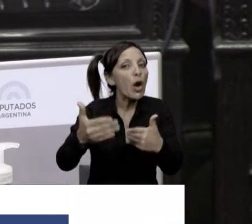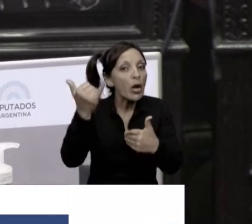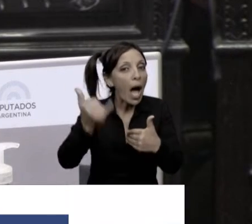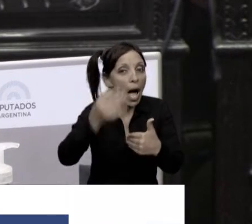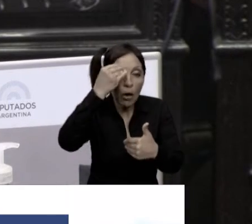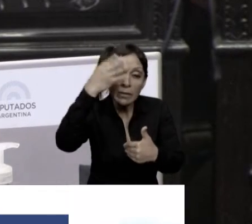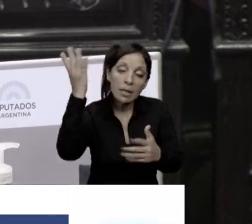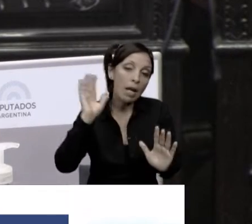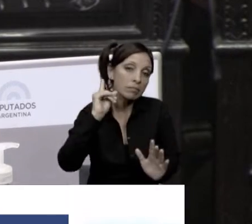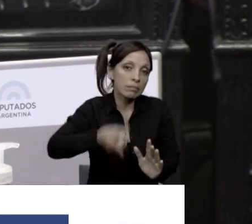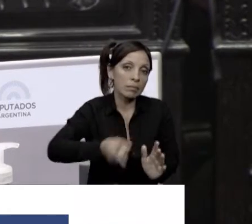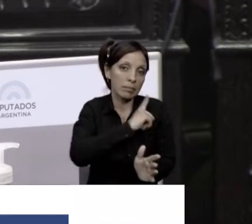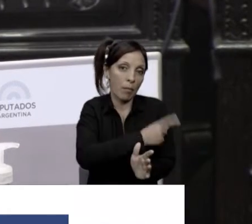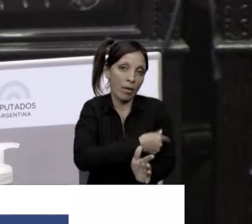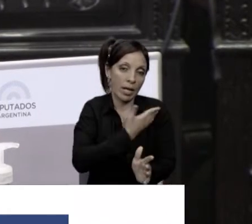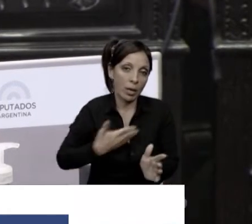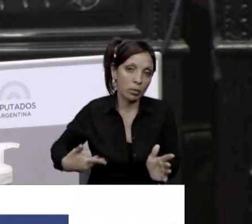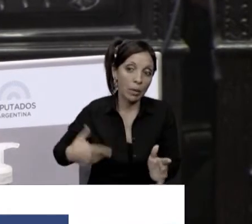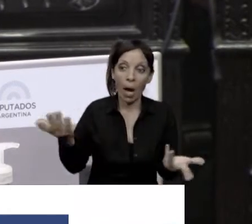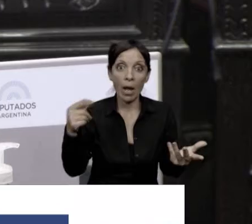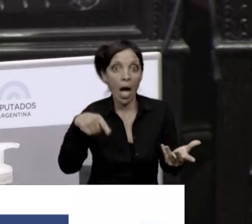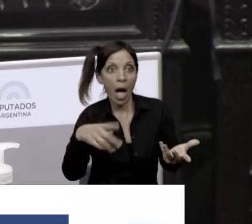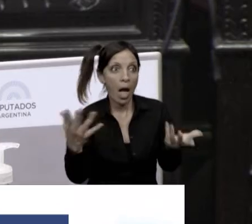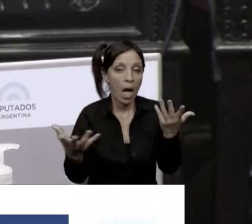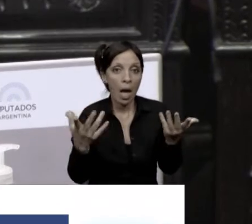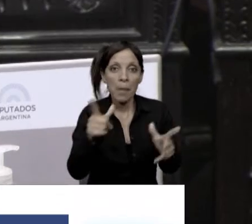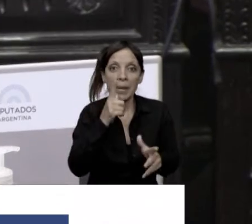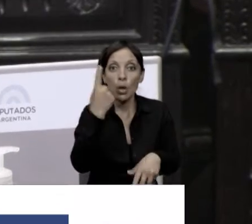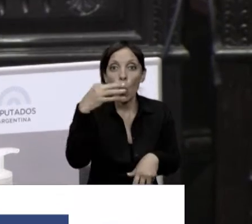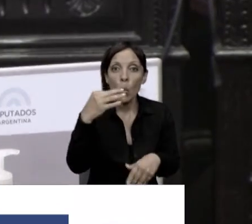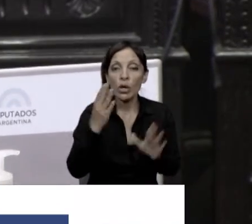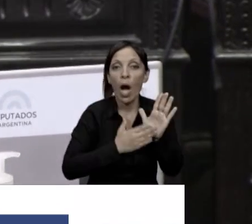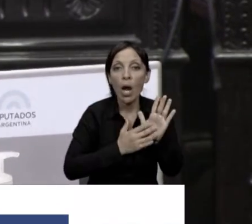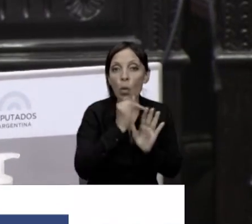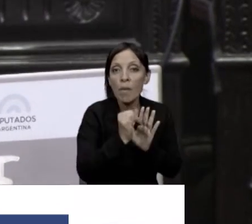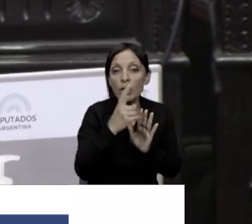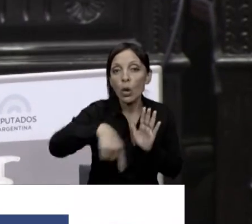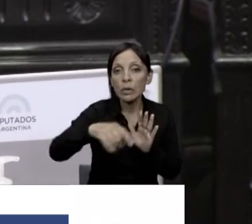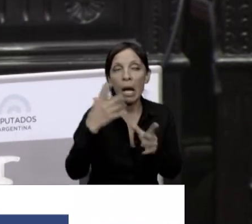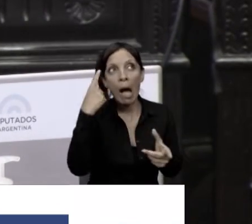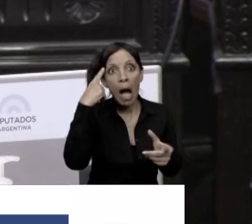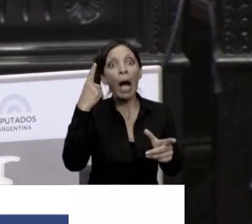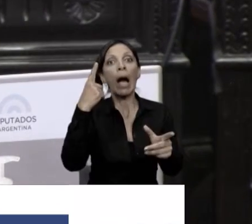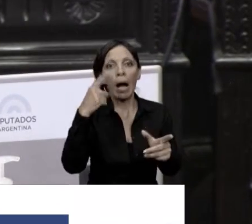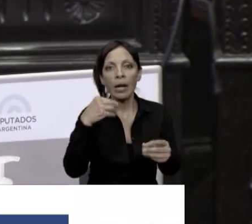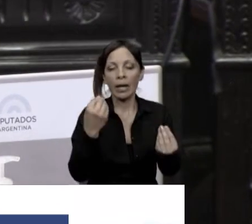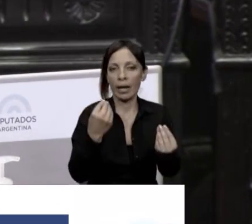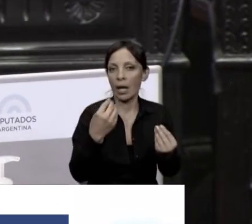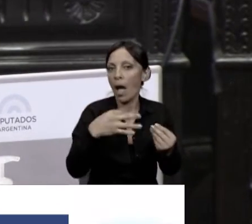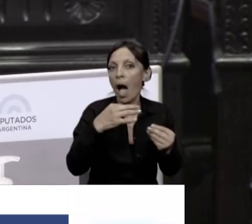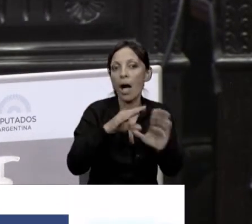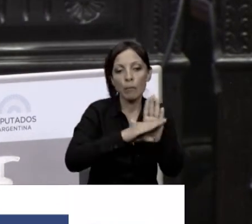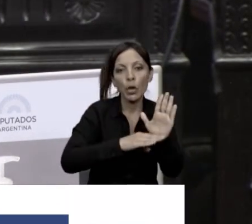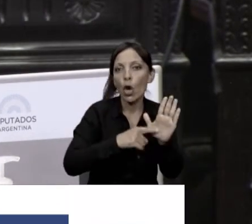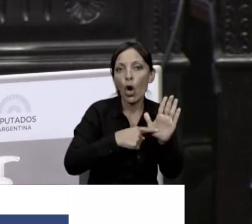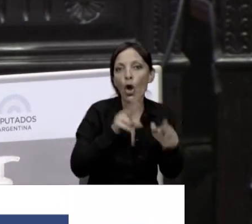ordinarias dictada por el Ejecutivo. Entonces ahora parece que el único argumento del que pudieran agarrarse es el de la finalización de